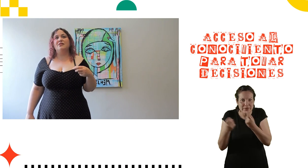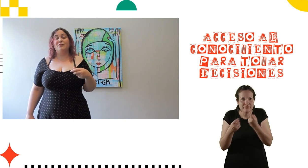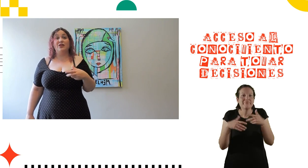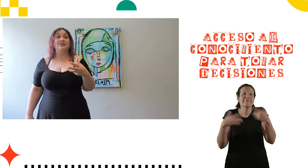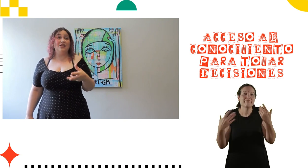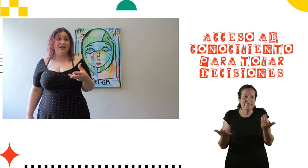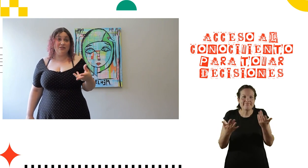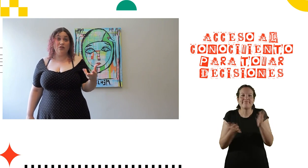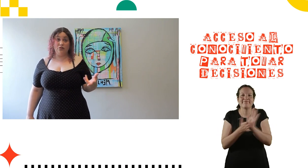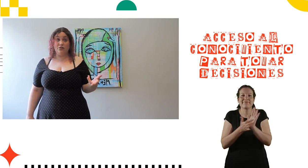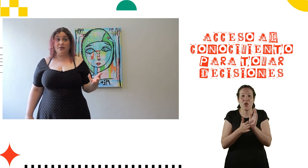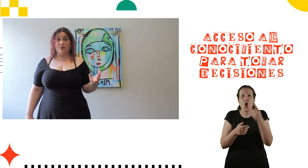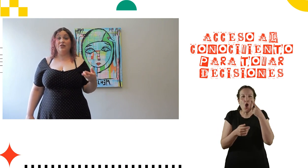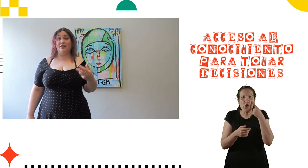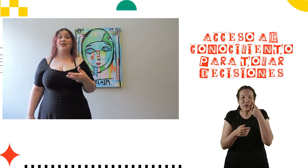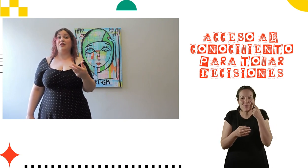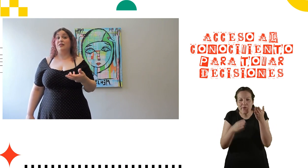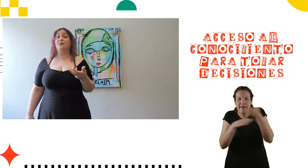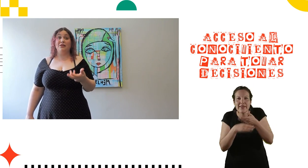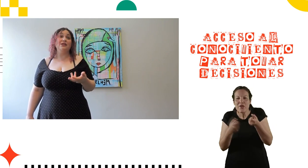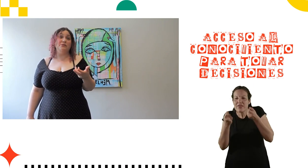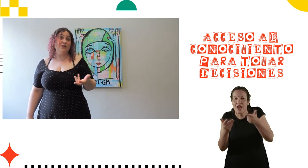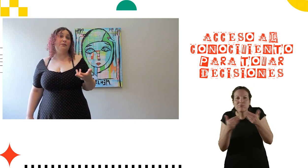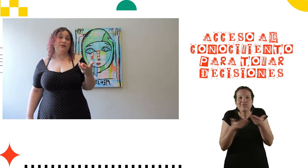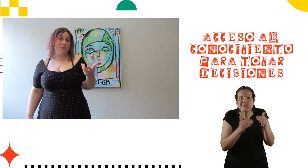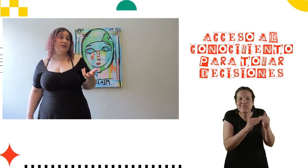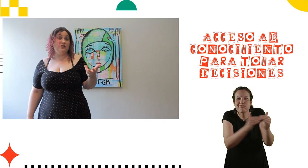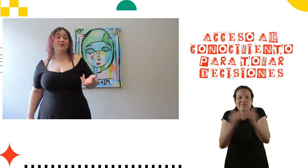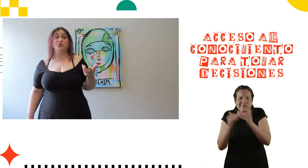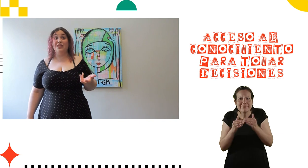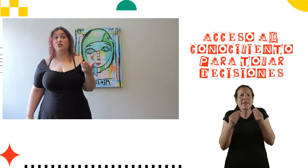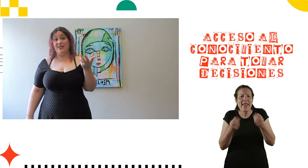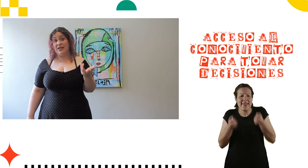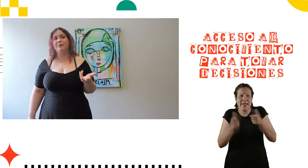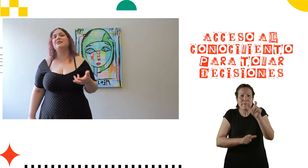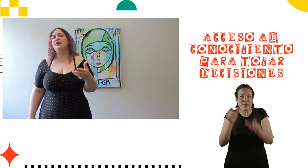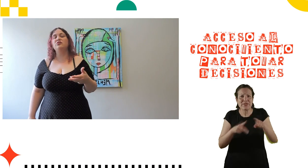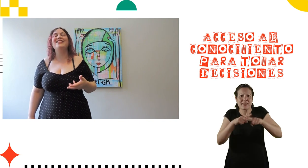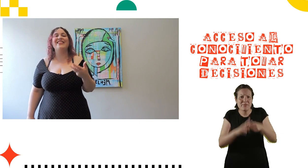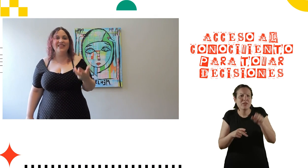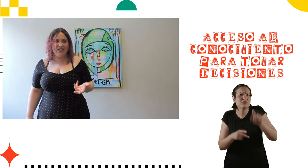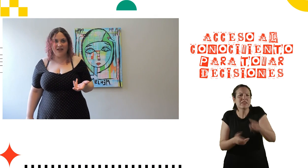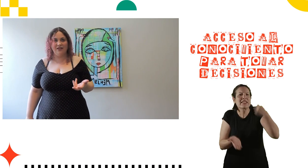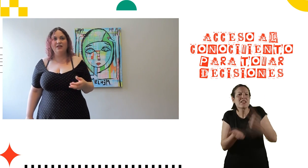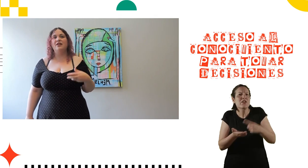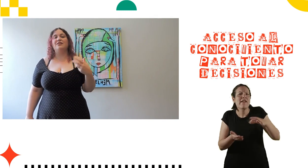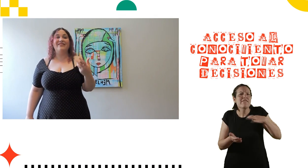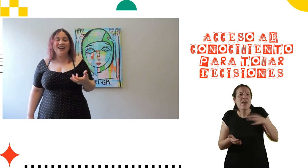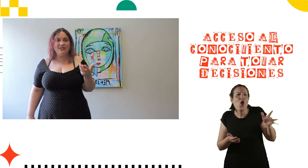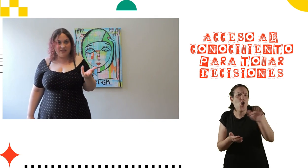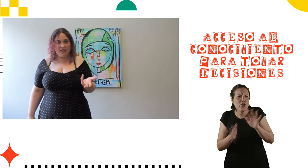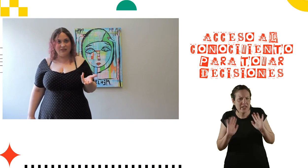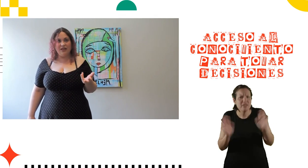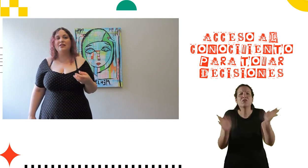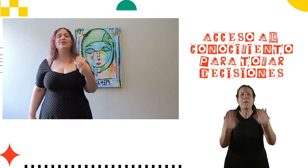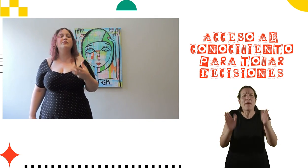Entonces, democratizar el acceso al conocimiento es darle a la gente más herramientas para tomar decisiones en su vida cotidiana, más allá de que no se dediquen a